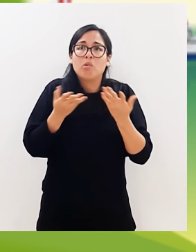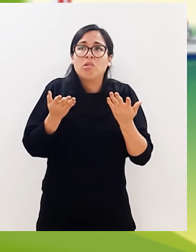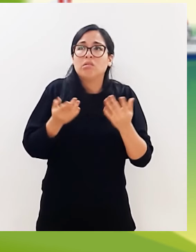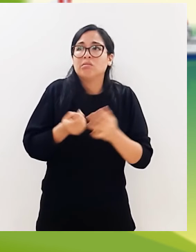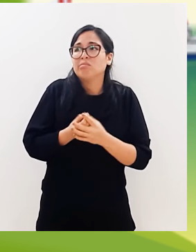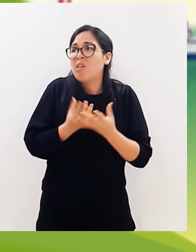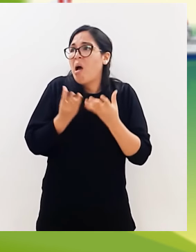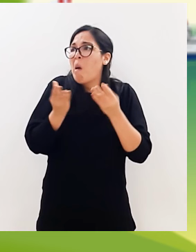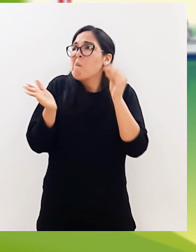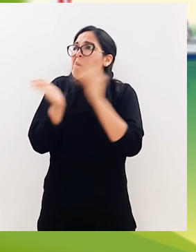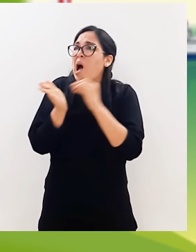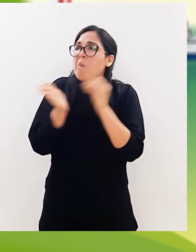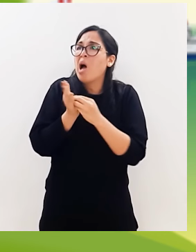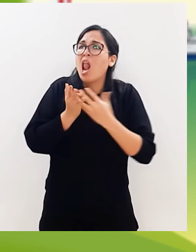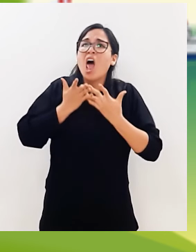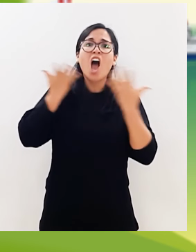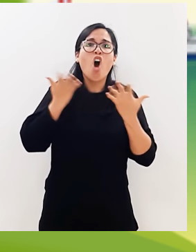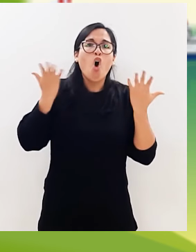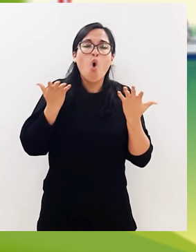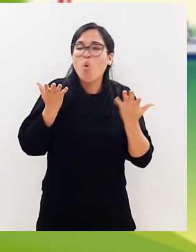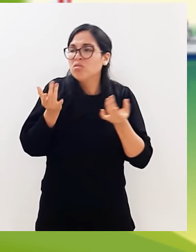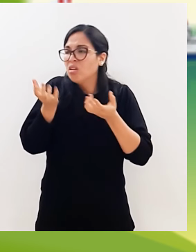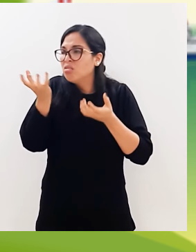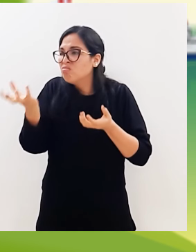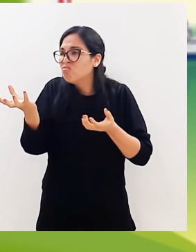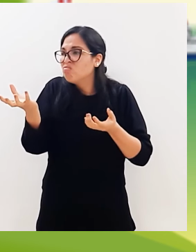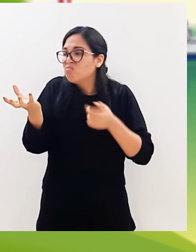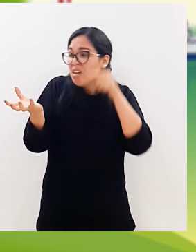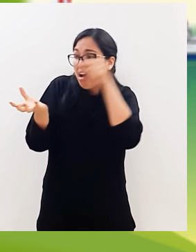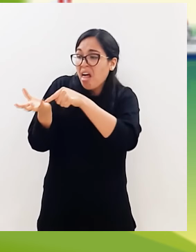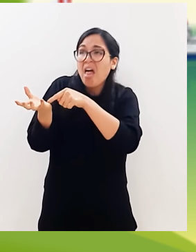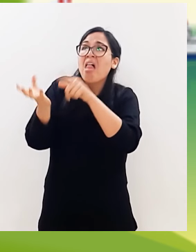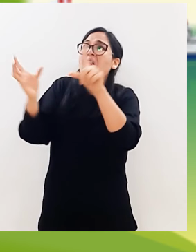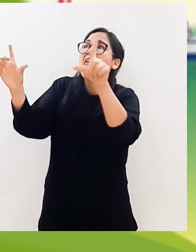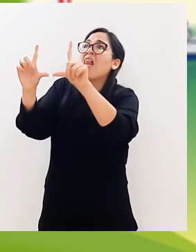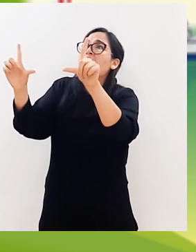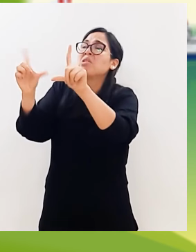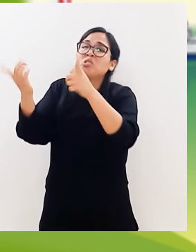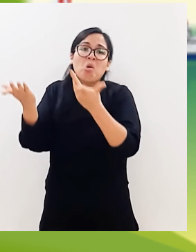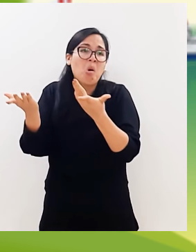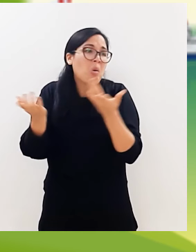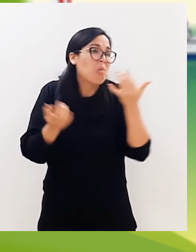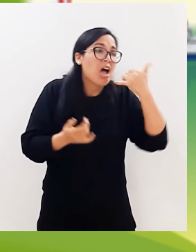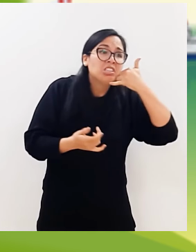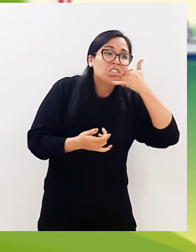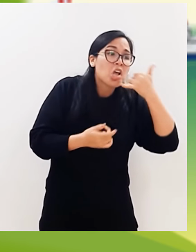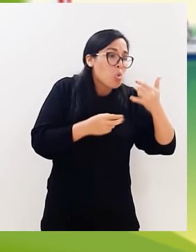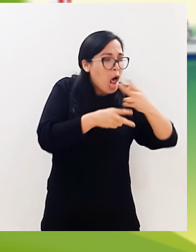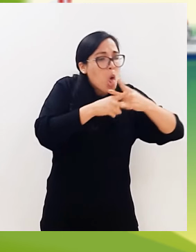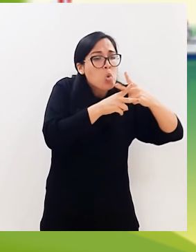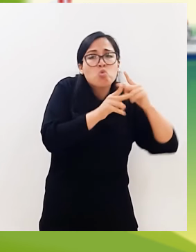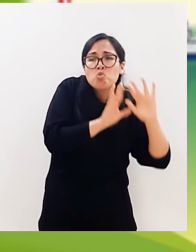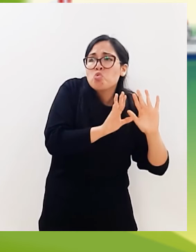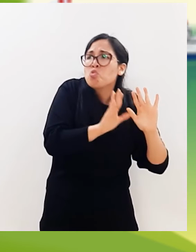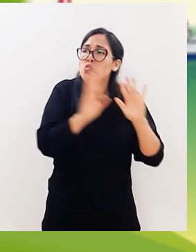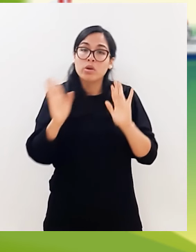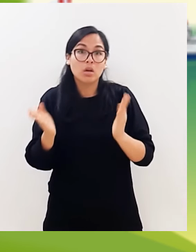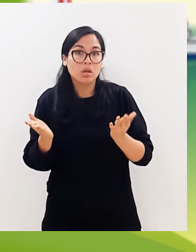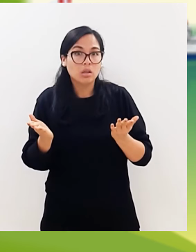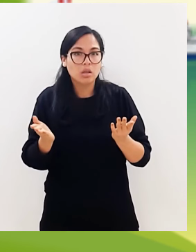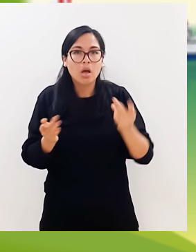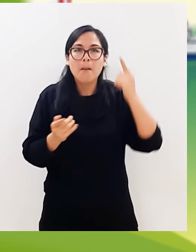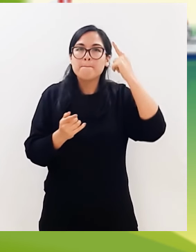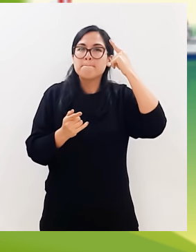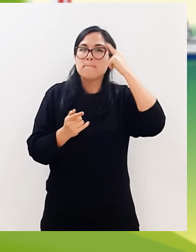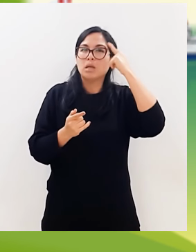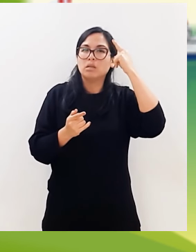cuidamos muchísimo más las cosas materiales Como un televisor o un celular